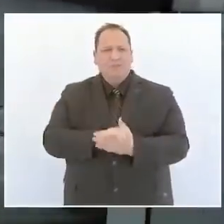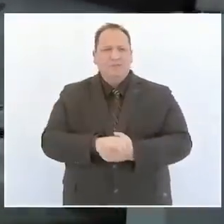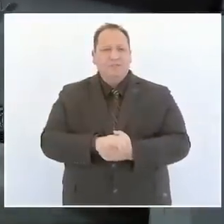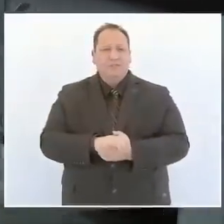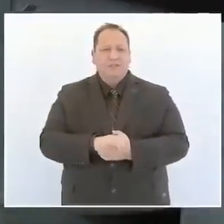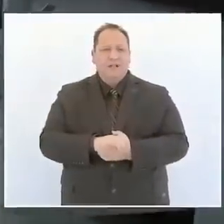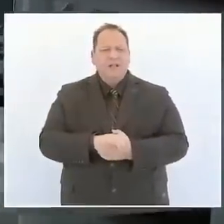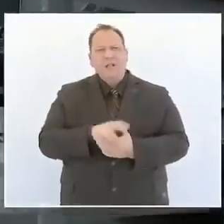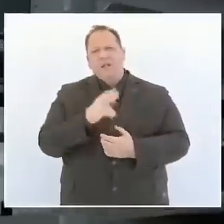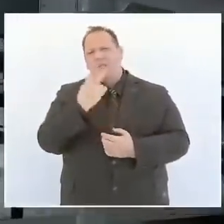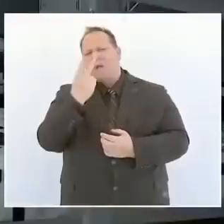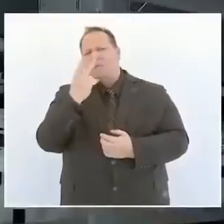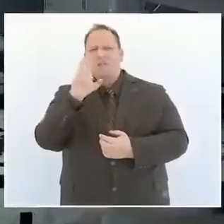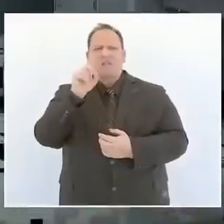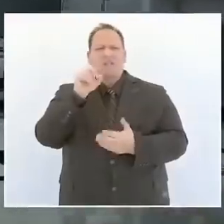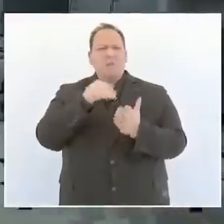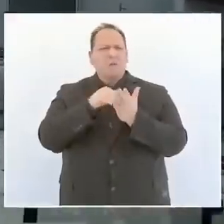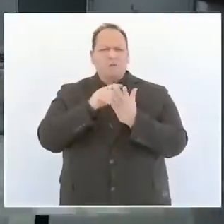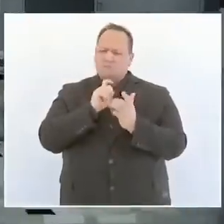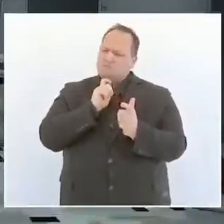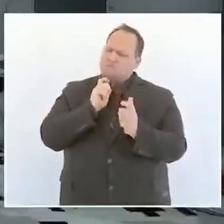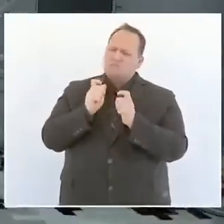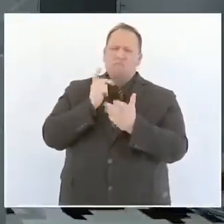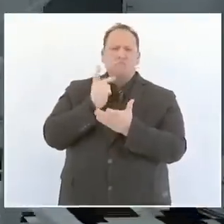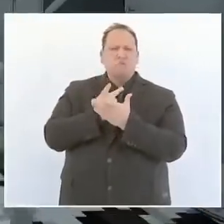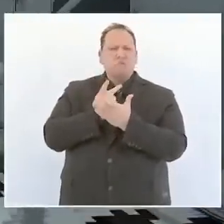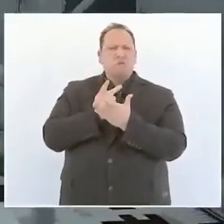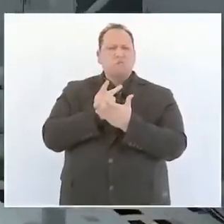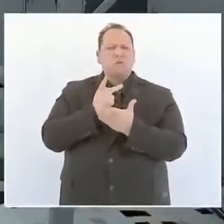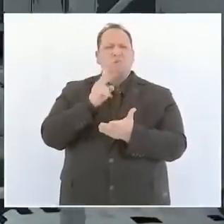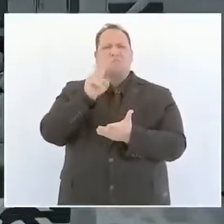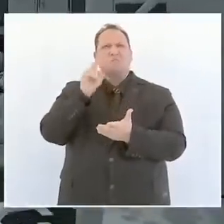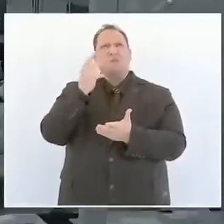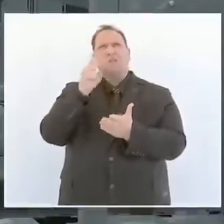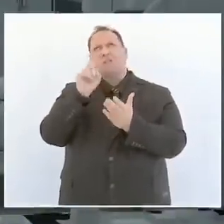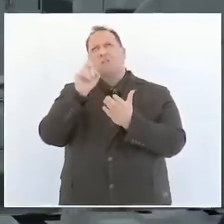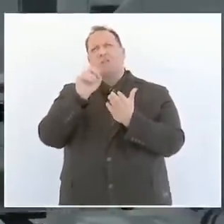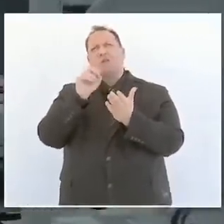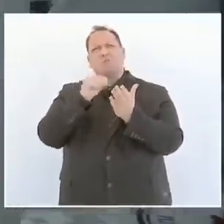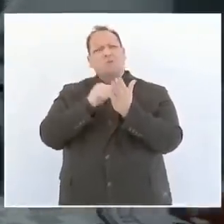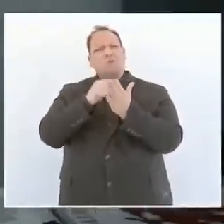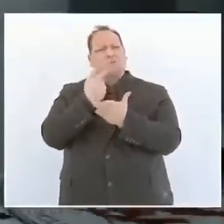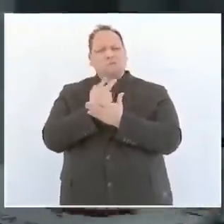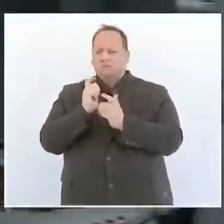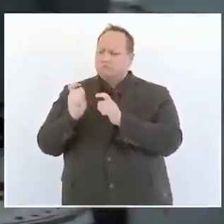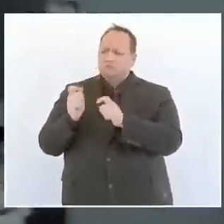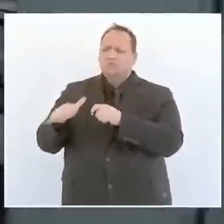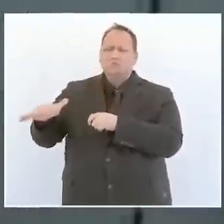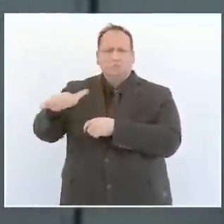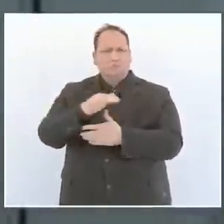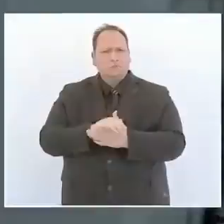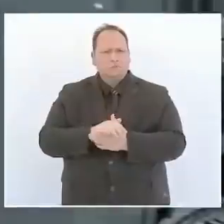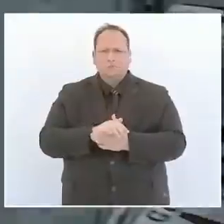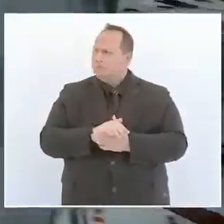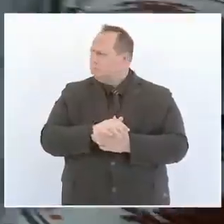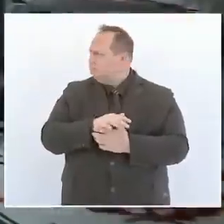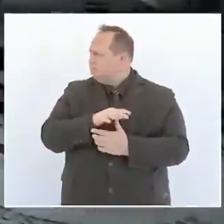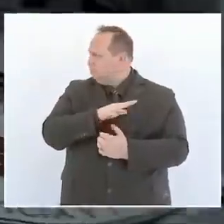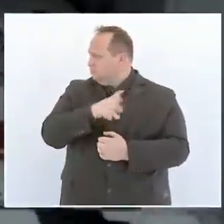25, 30 millones de pesos, más o menos, ¿no? ¿O estoy mal,